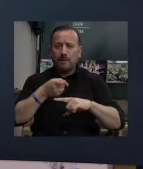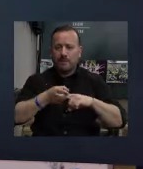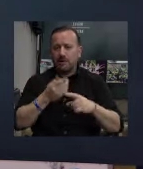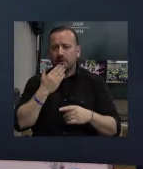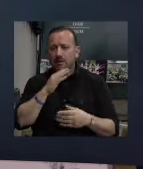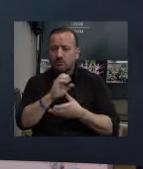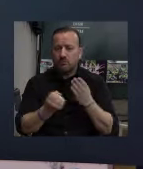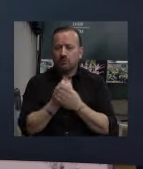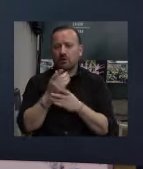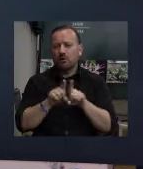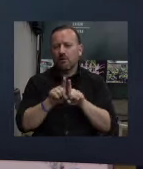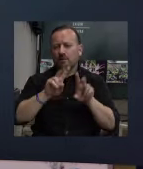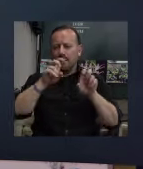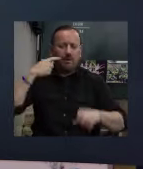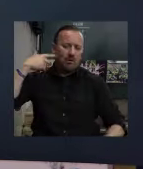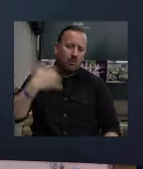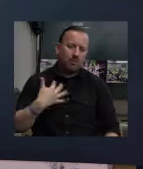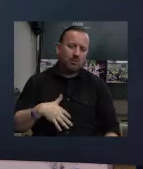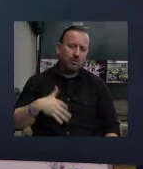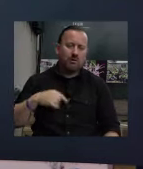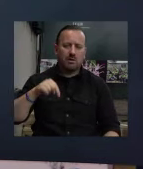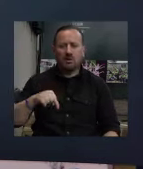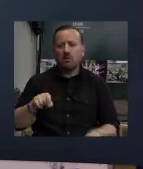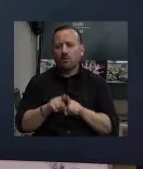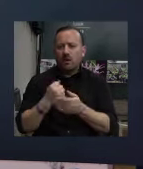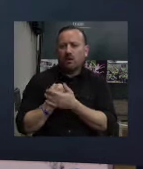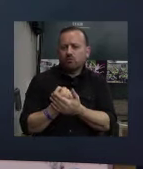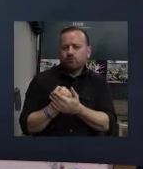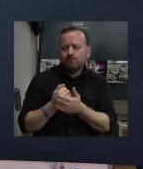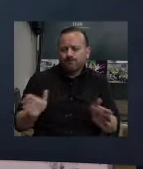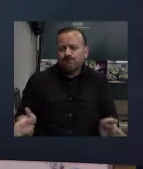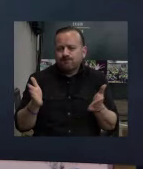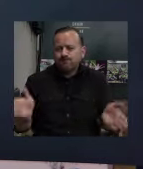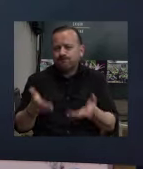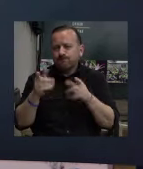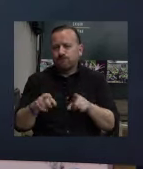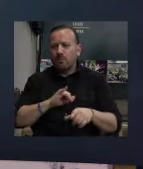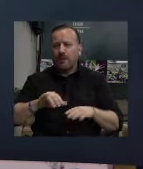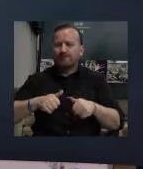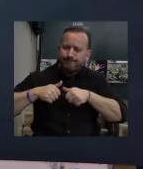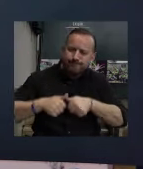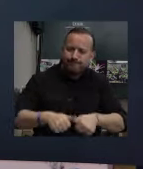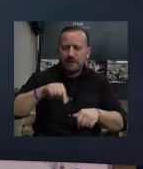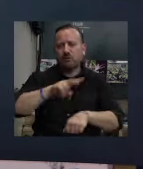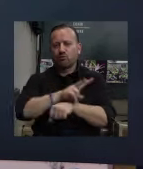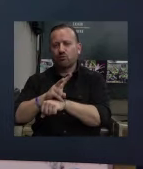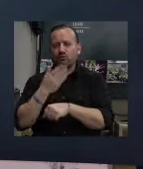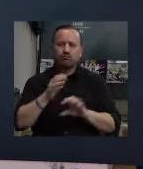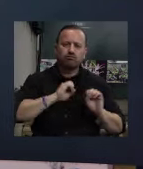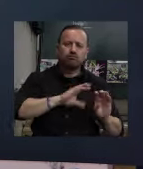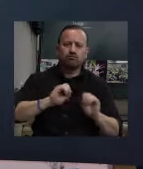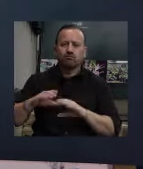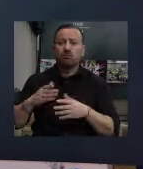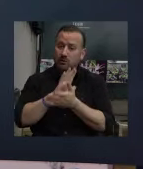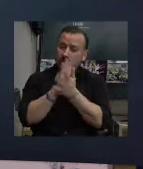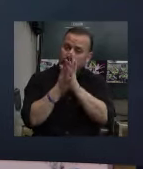y la innovación Son son Pilares y permiten apalancar y apalancarse también en en la docencia Por cierto y todo esto